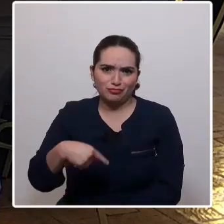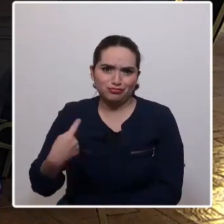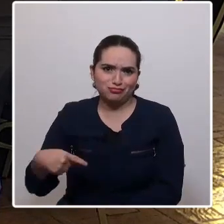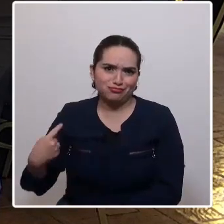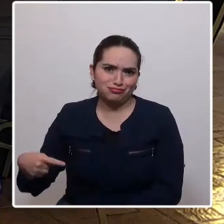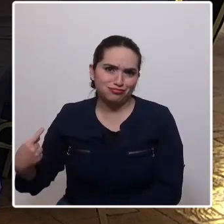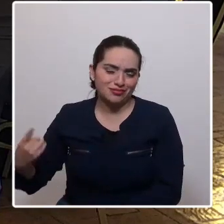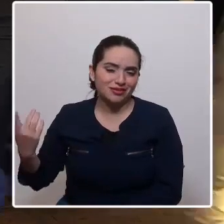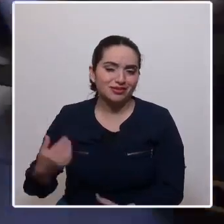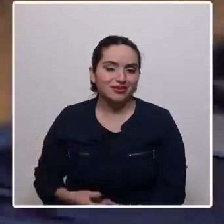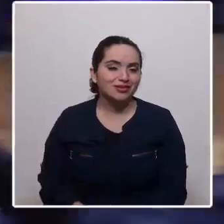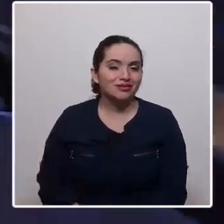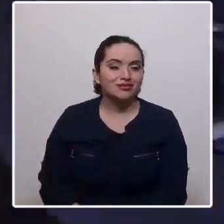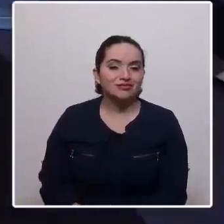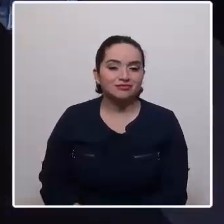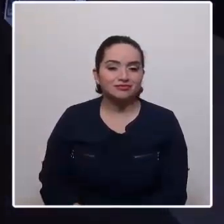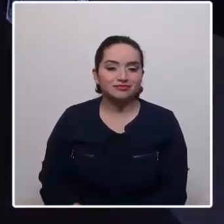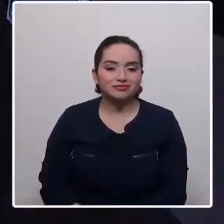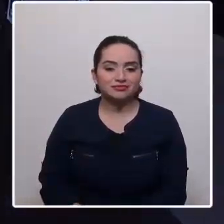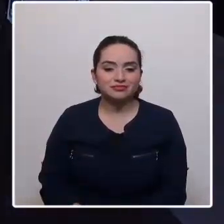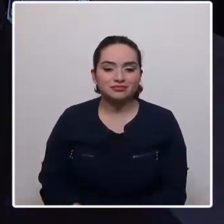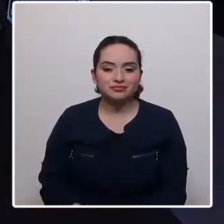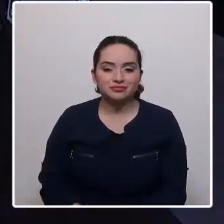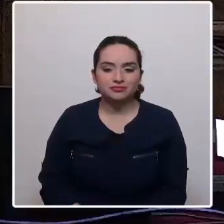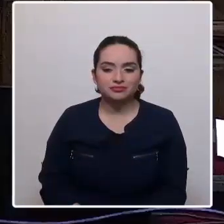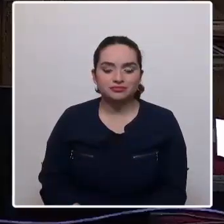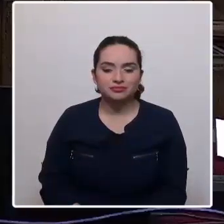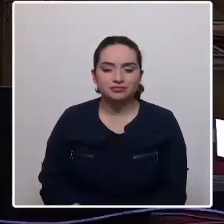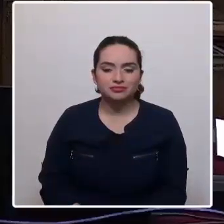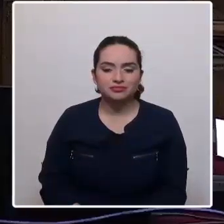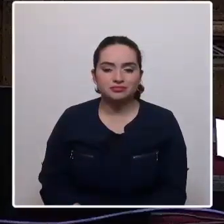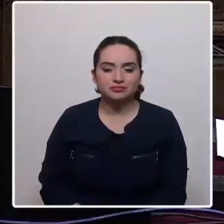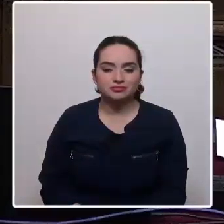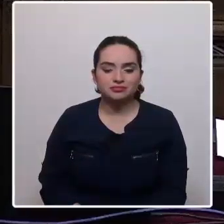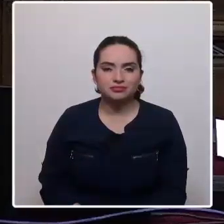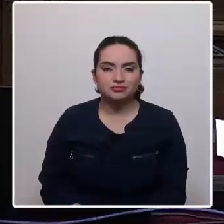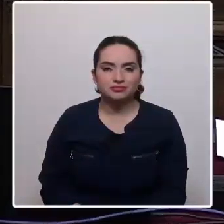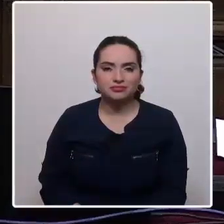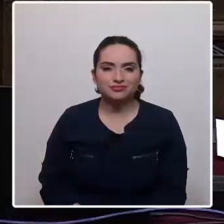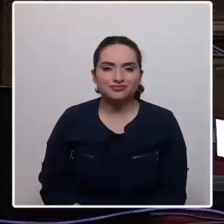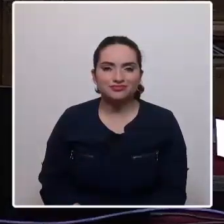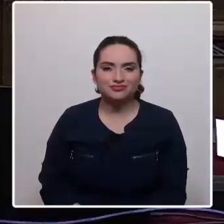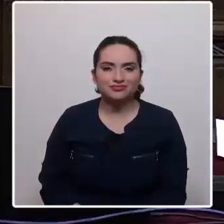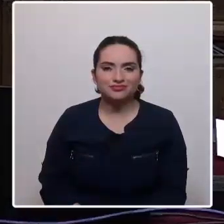Sí, estoy en la máquina. Aquí acaso, como tiempo que no venía para acá.